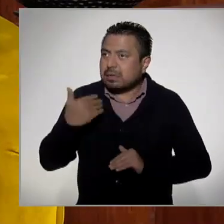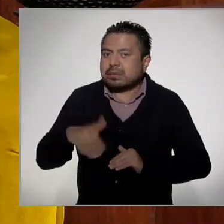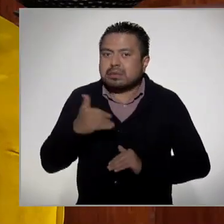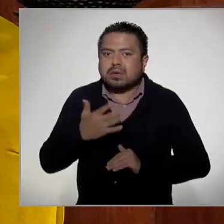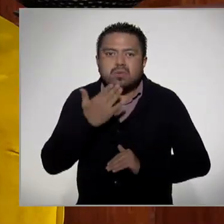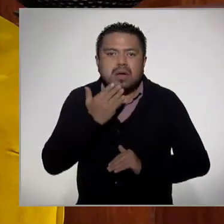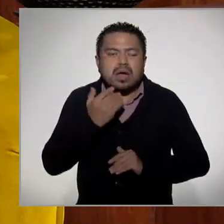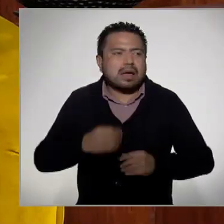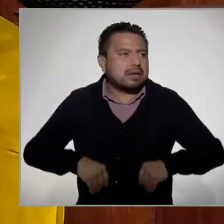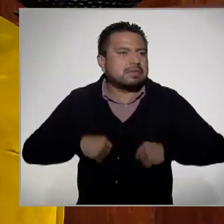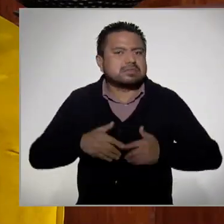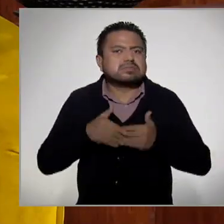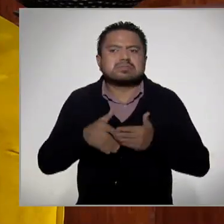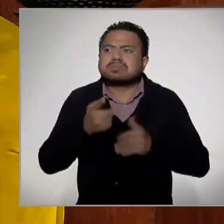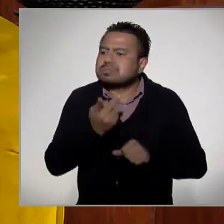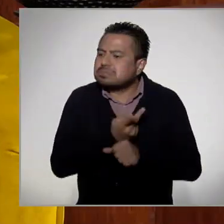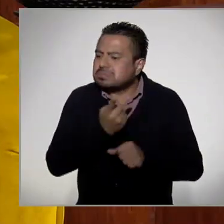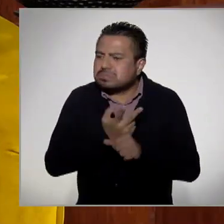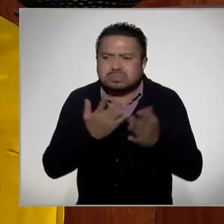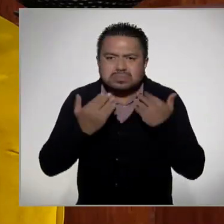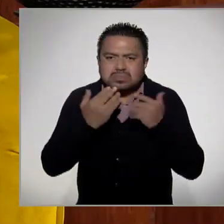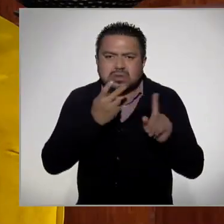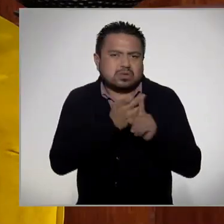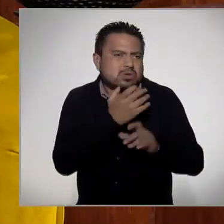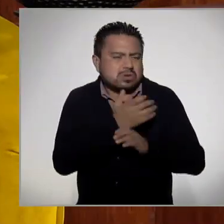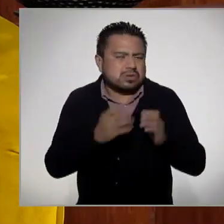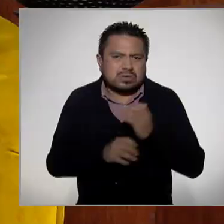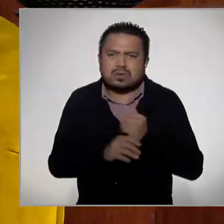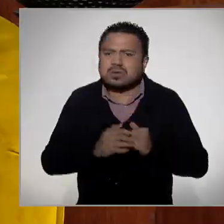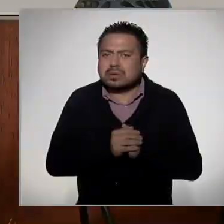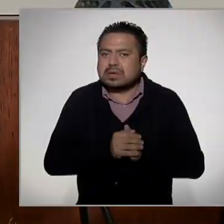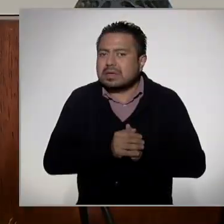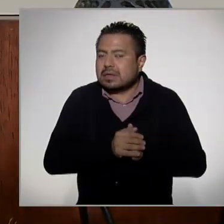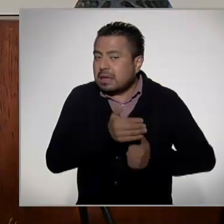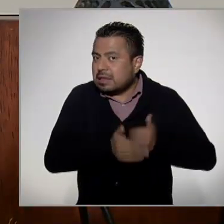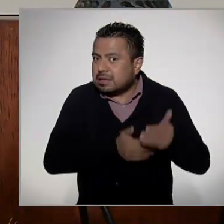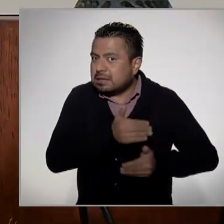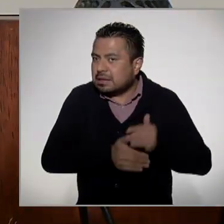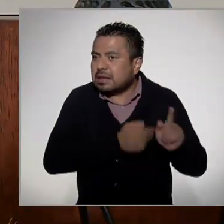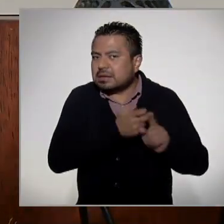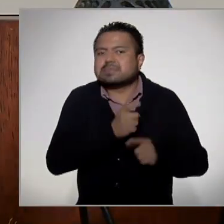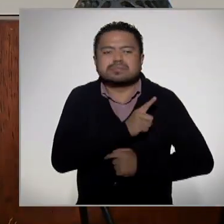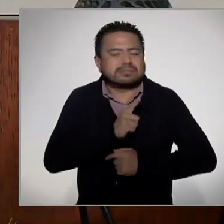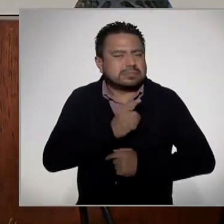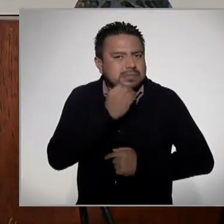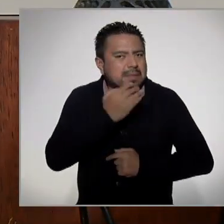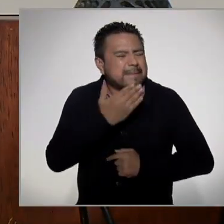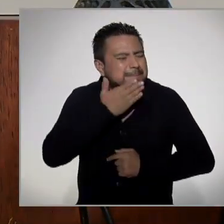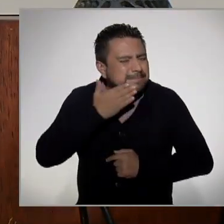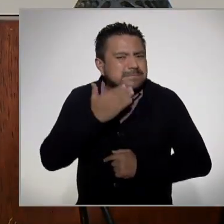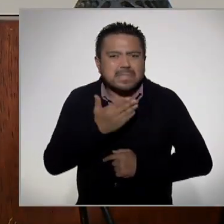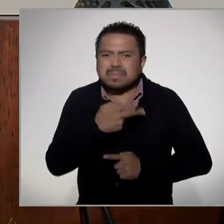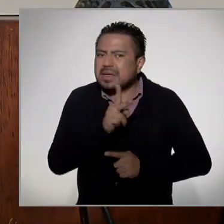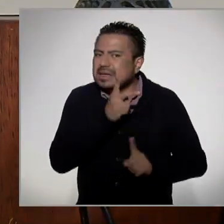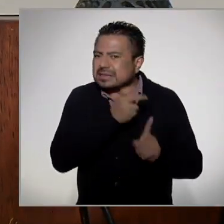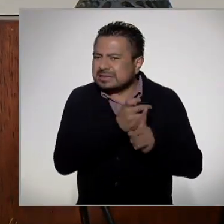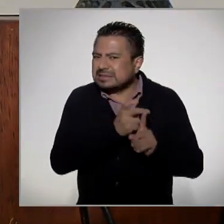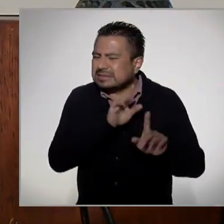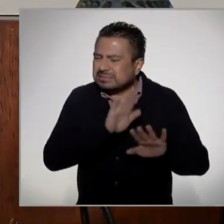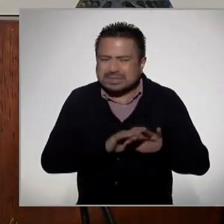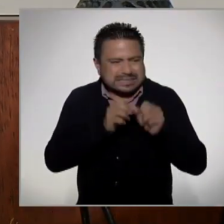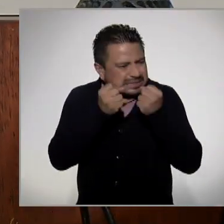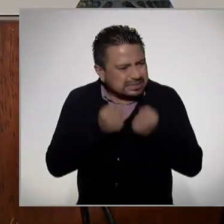ninguna etapa de la vida sucede estos dos hitos estos son etapas claves que siempre hay que comer bien pero estas son etapas claves en donde tienes que